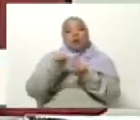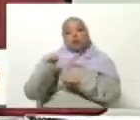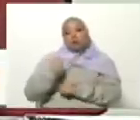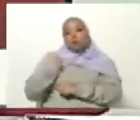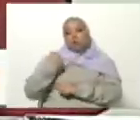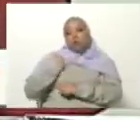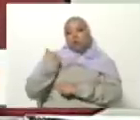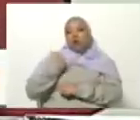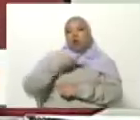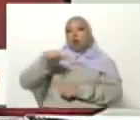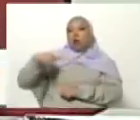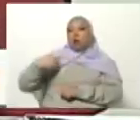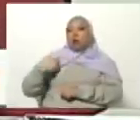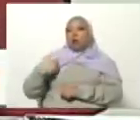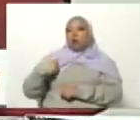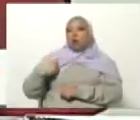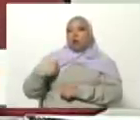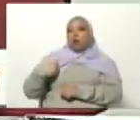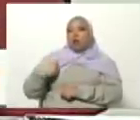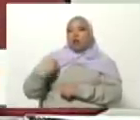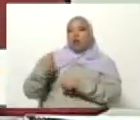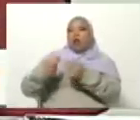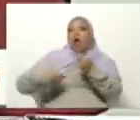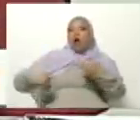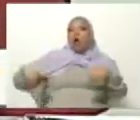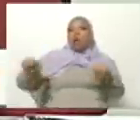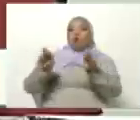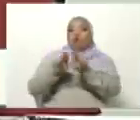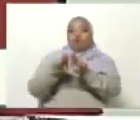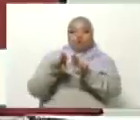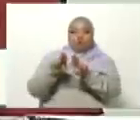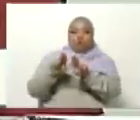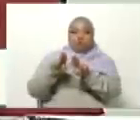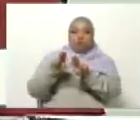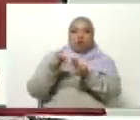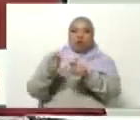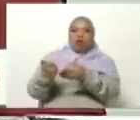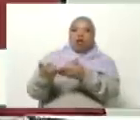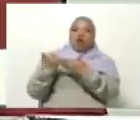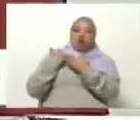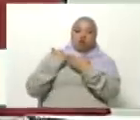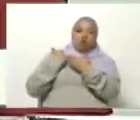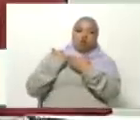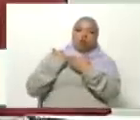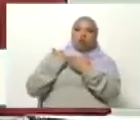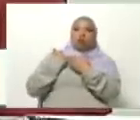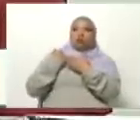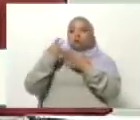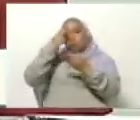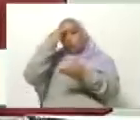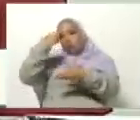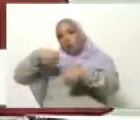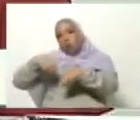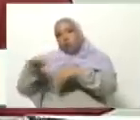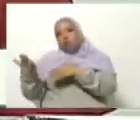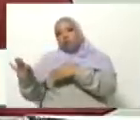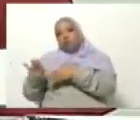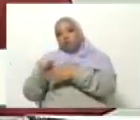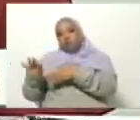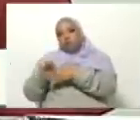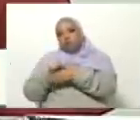por nuestro pueblo es por esa vía. Nosotros vamos a esa vía porque tenemos unos acuerdos de funcionamiento con la